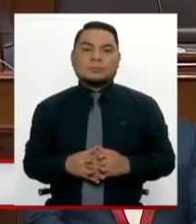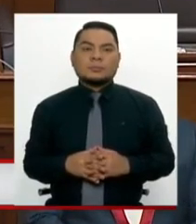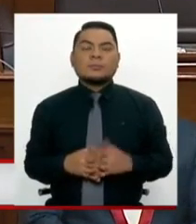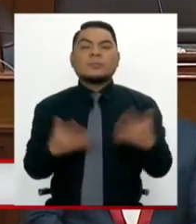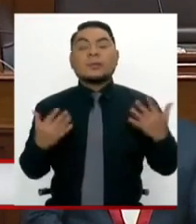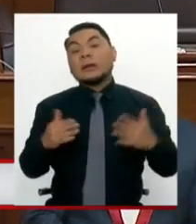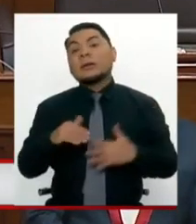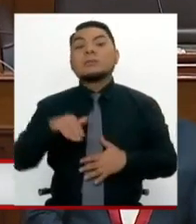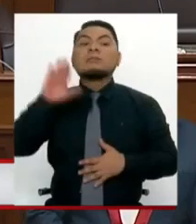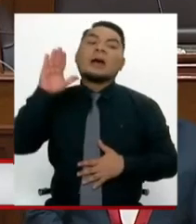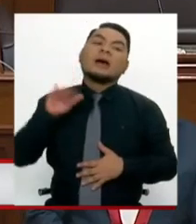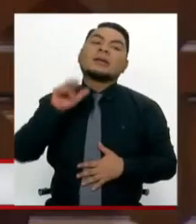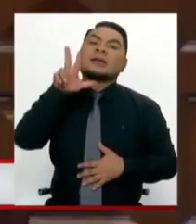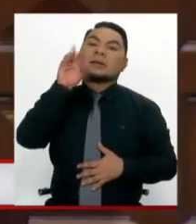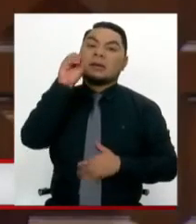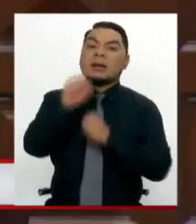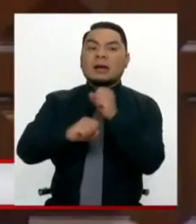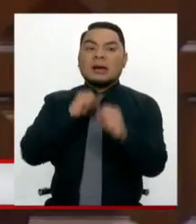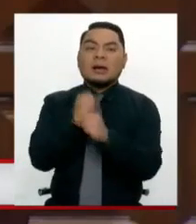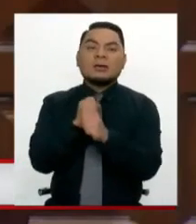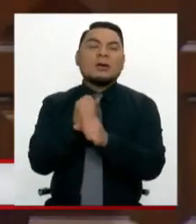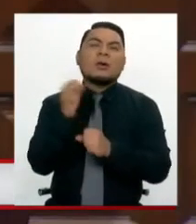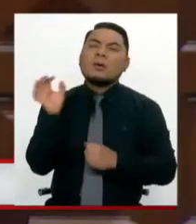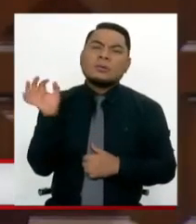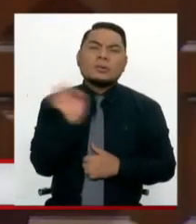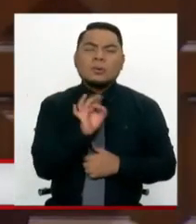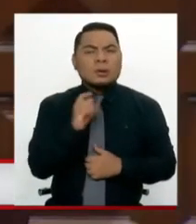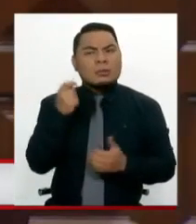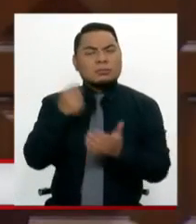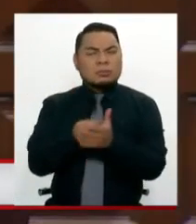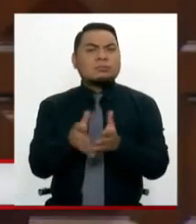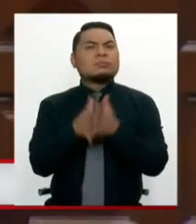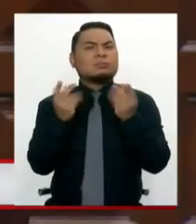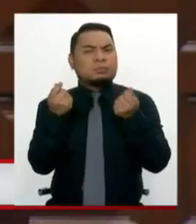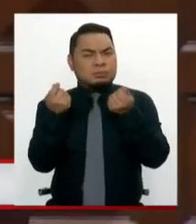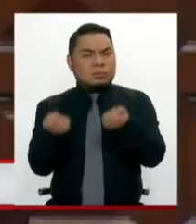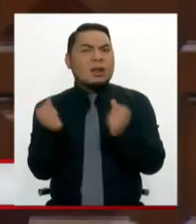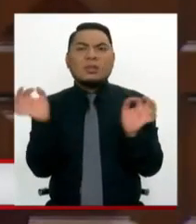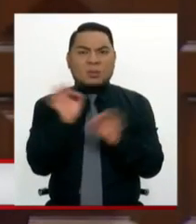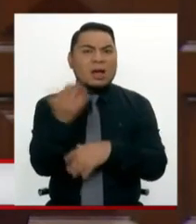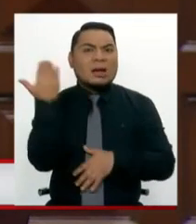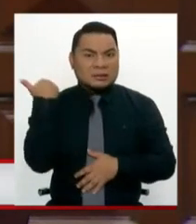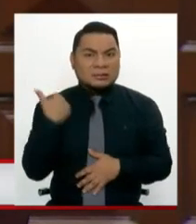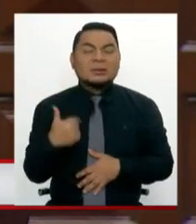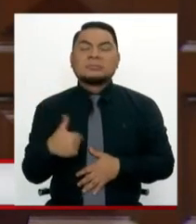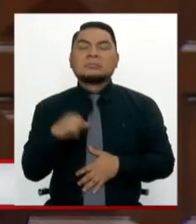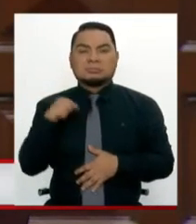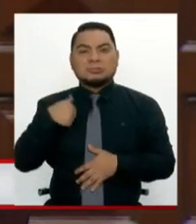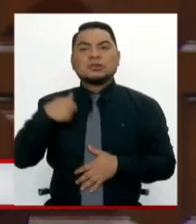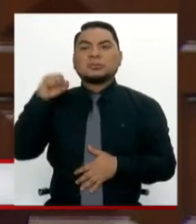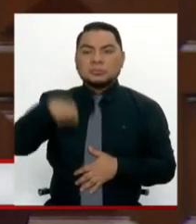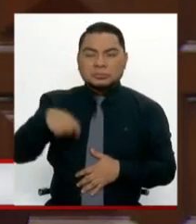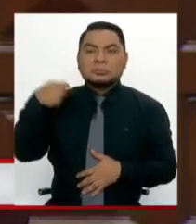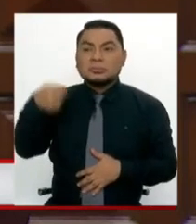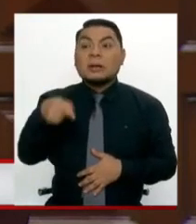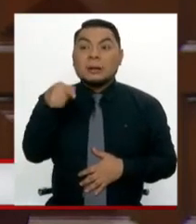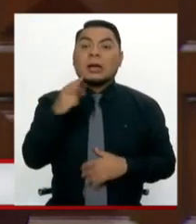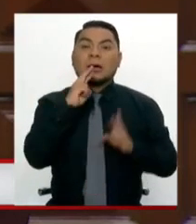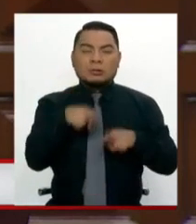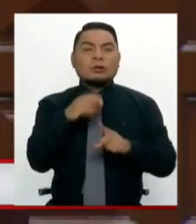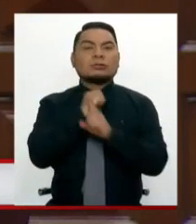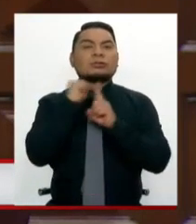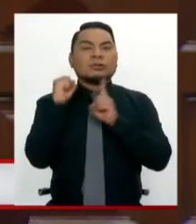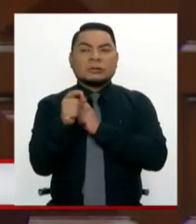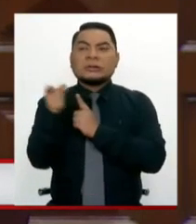En más de 30 años, nunca se había destinado tanto incremento presupuestal. Sin embargo, son resultados